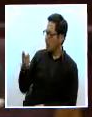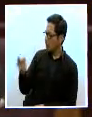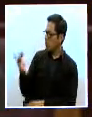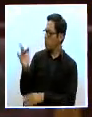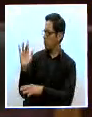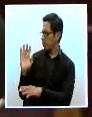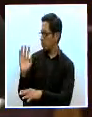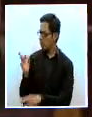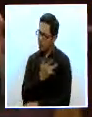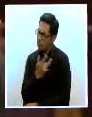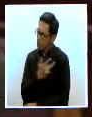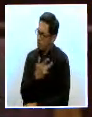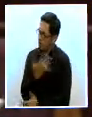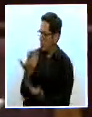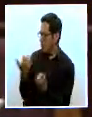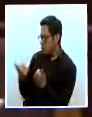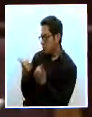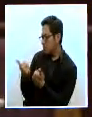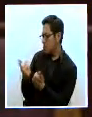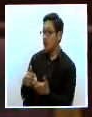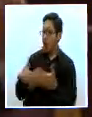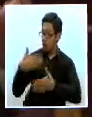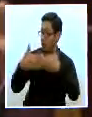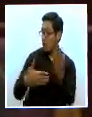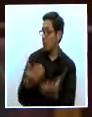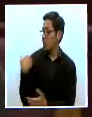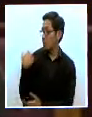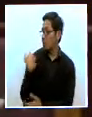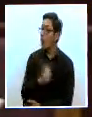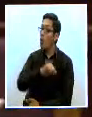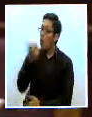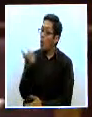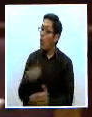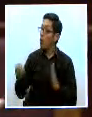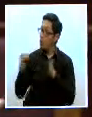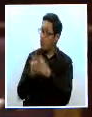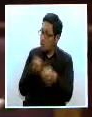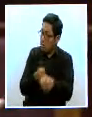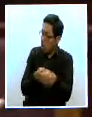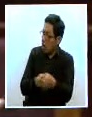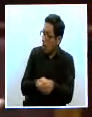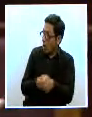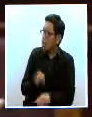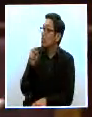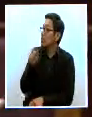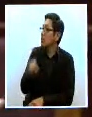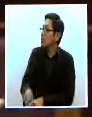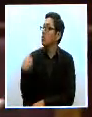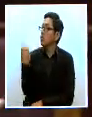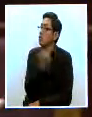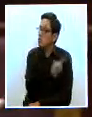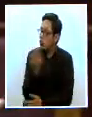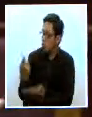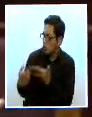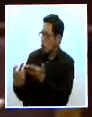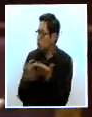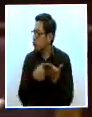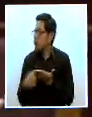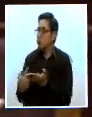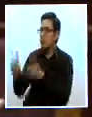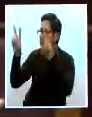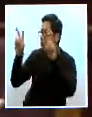el 23 de abril otro taller de doce horas en el cual nosotros vamos a argumentar también algunas aristas que se quedan el tema